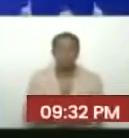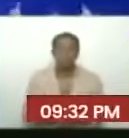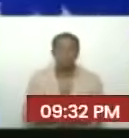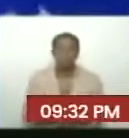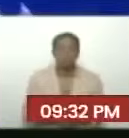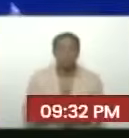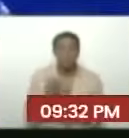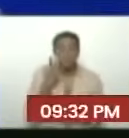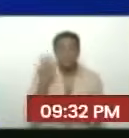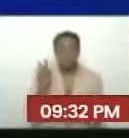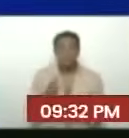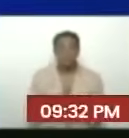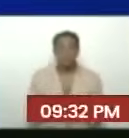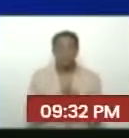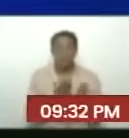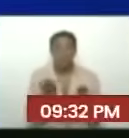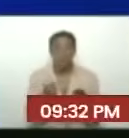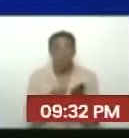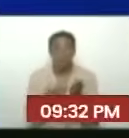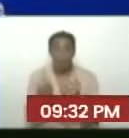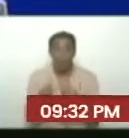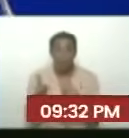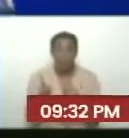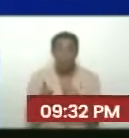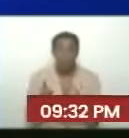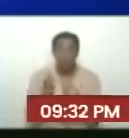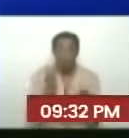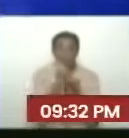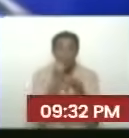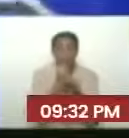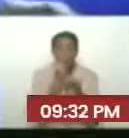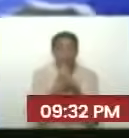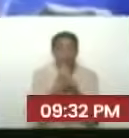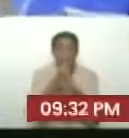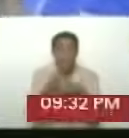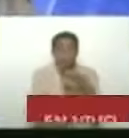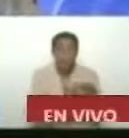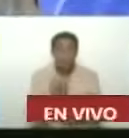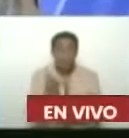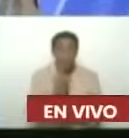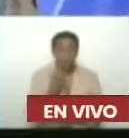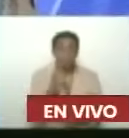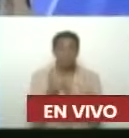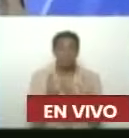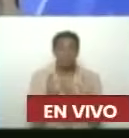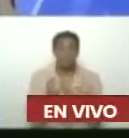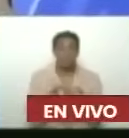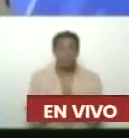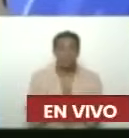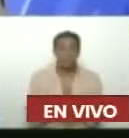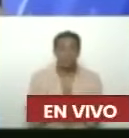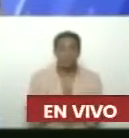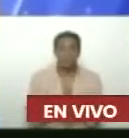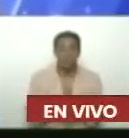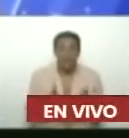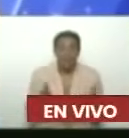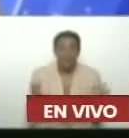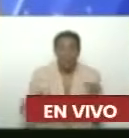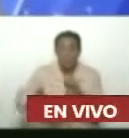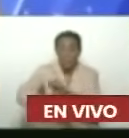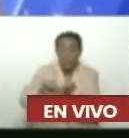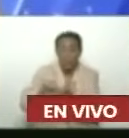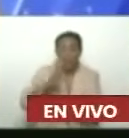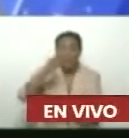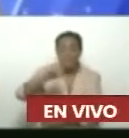Ah, aquí está, tremendo trabajo, nada más y nada menos que el gran